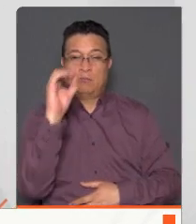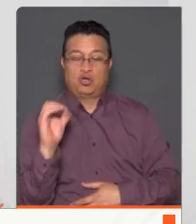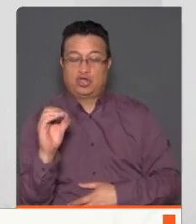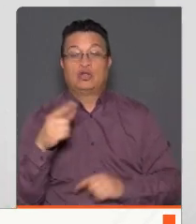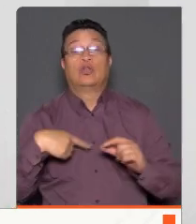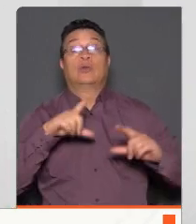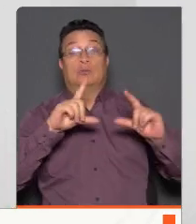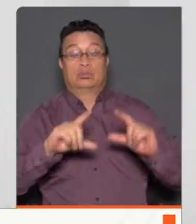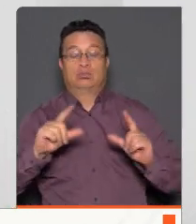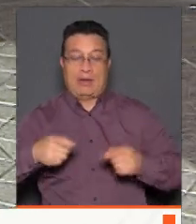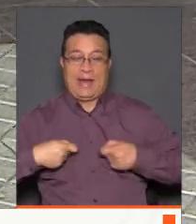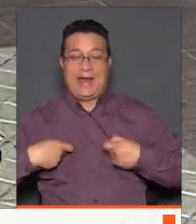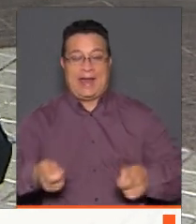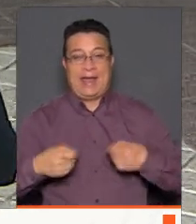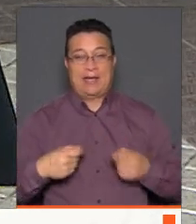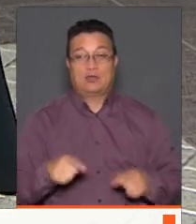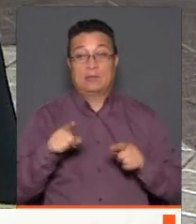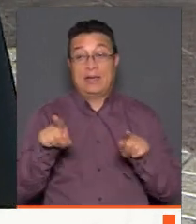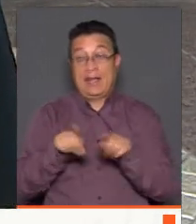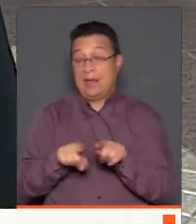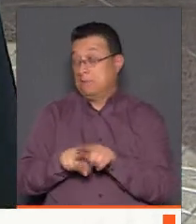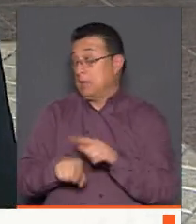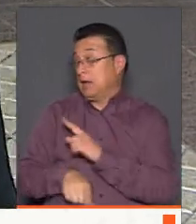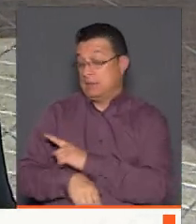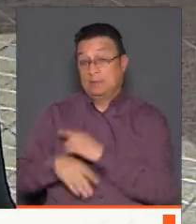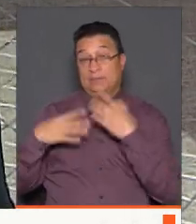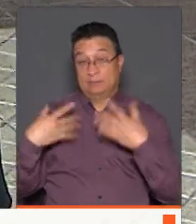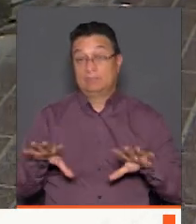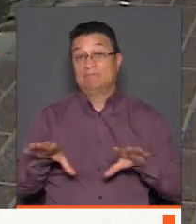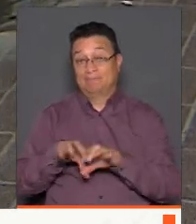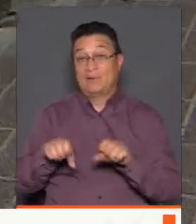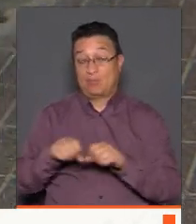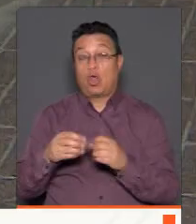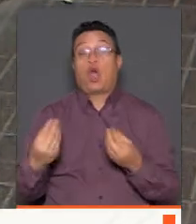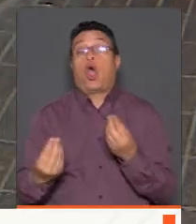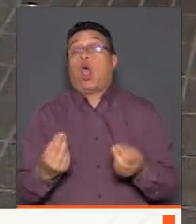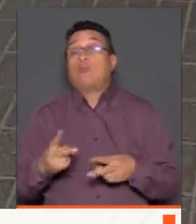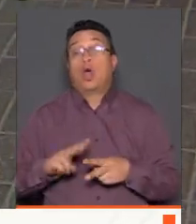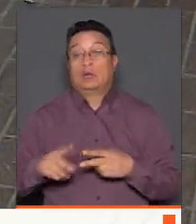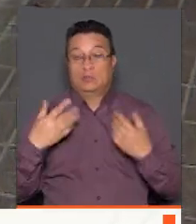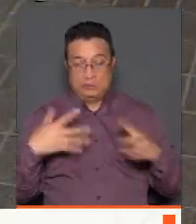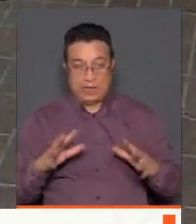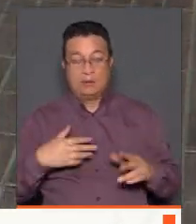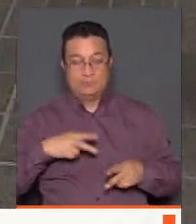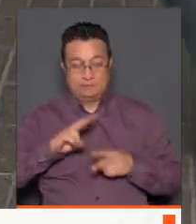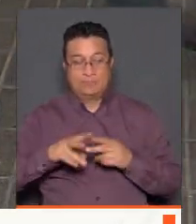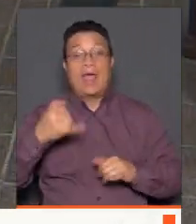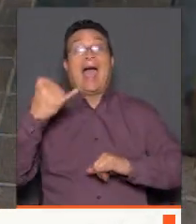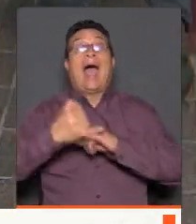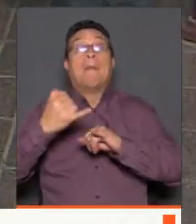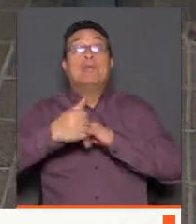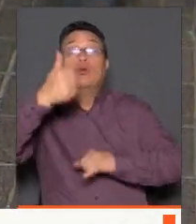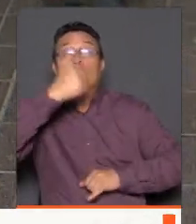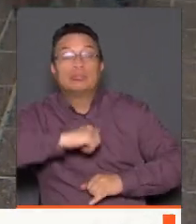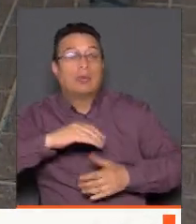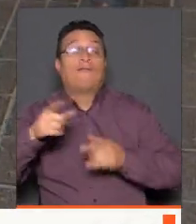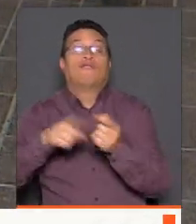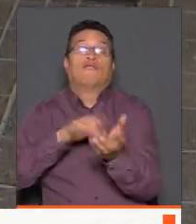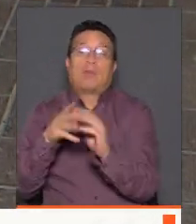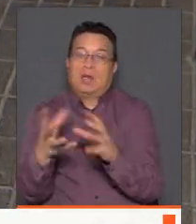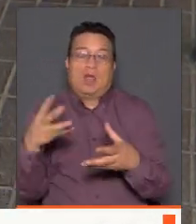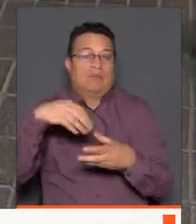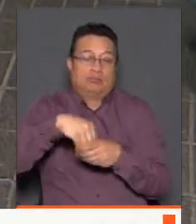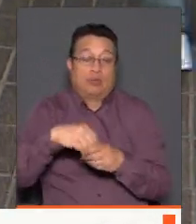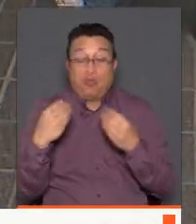los gastos. Estas hermanas ya acordaron la manera de hacerlo. Ya estamos haciendo el amigo secreto entre la familia. Entonces hacemos un